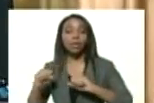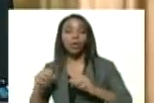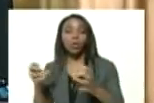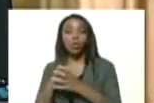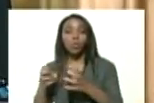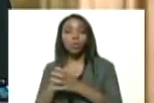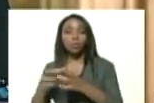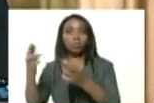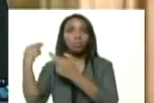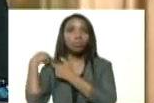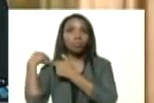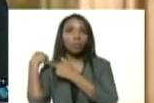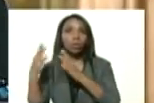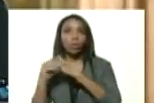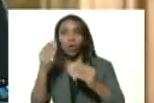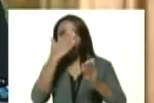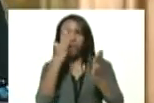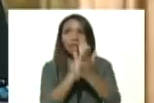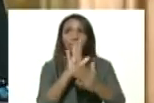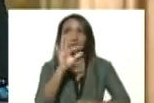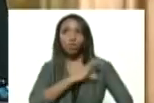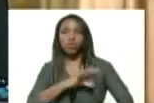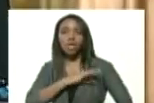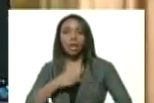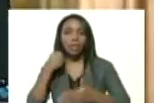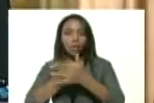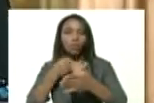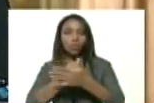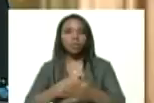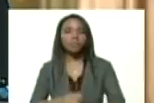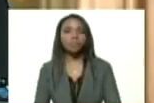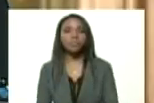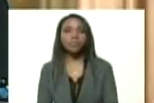en todos los frentes sociales de lucha